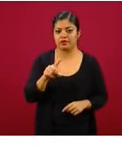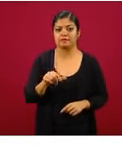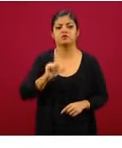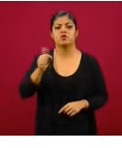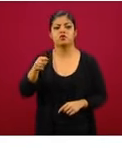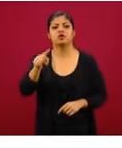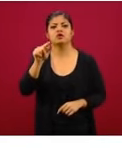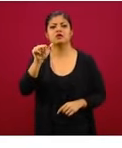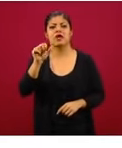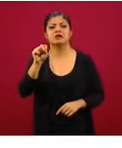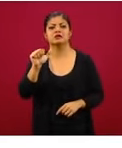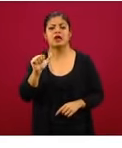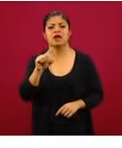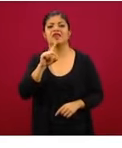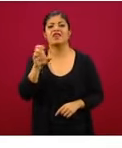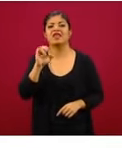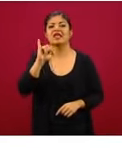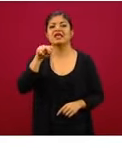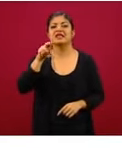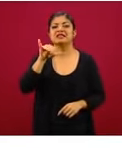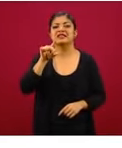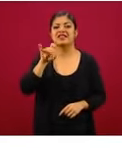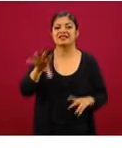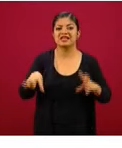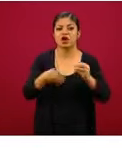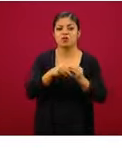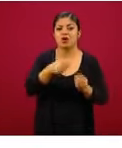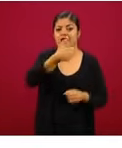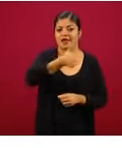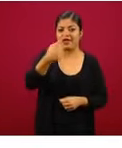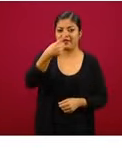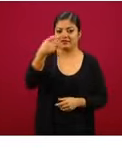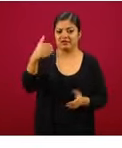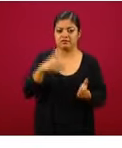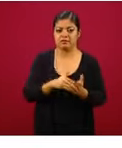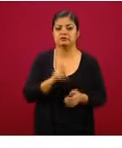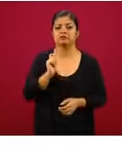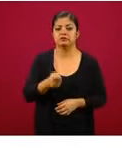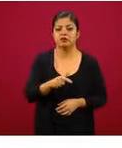de incidencia acumulada por 100,000 habitantes. Son